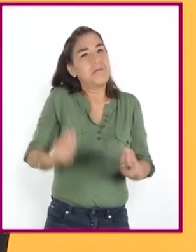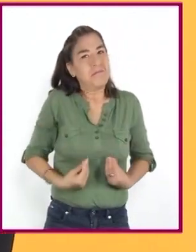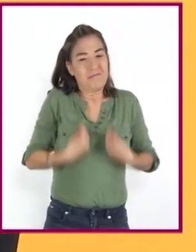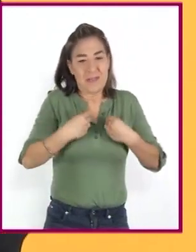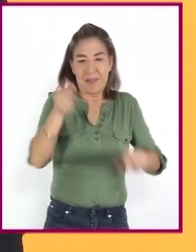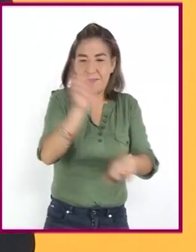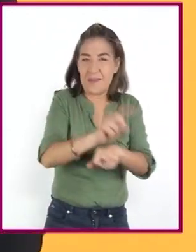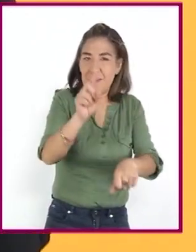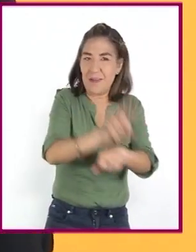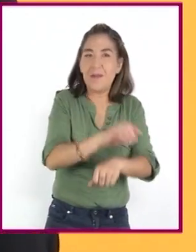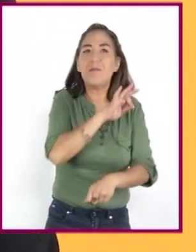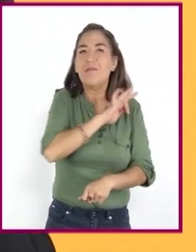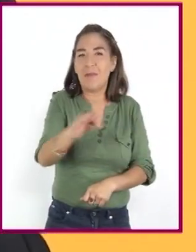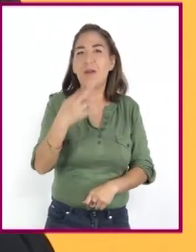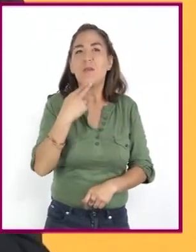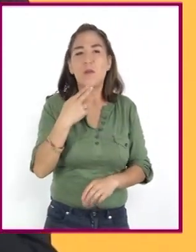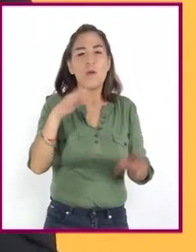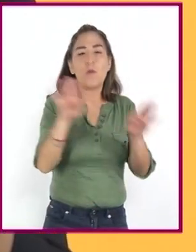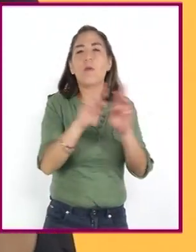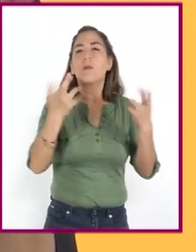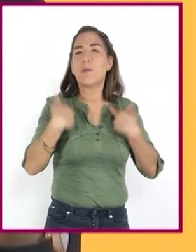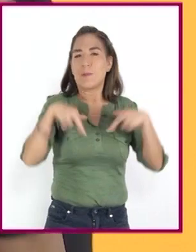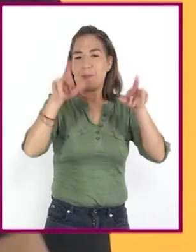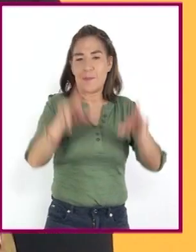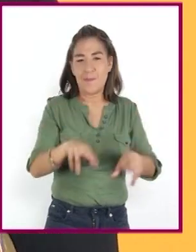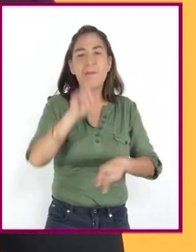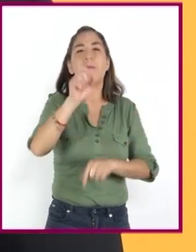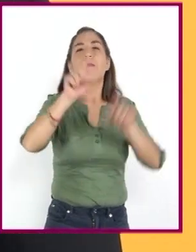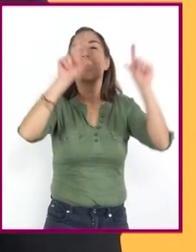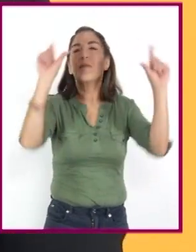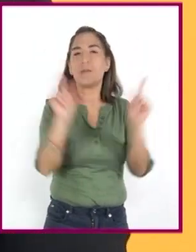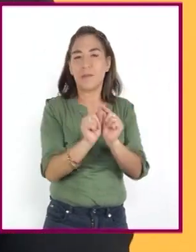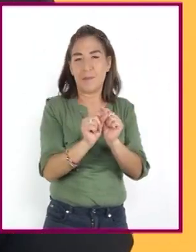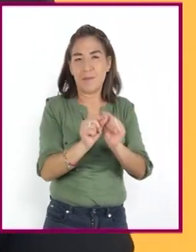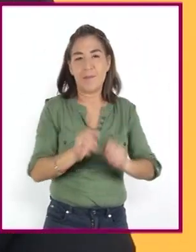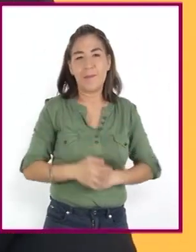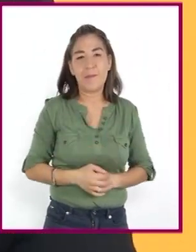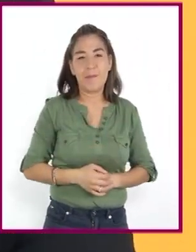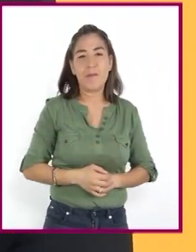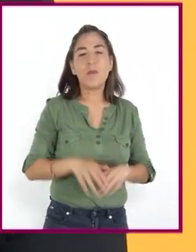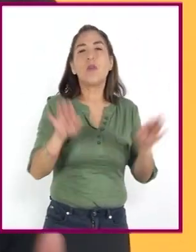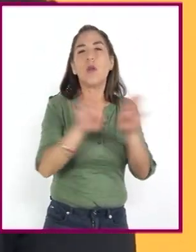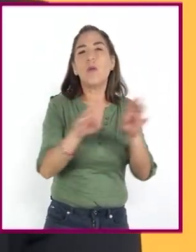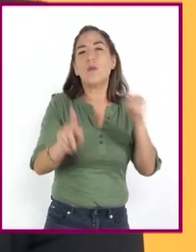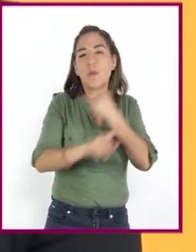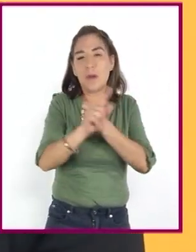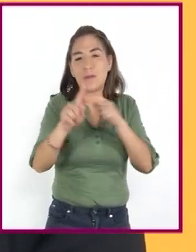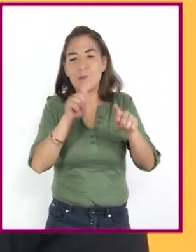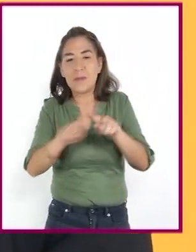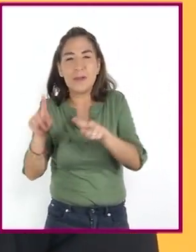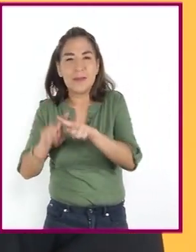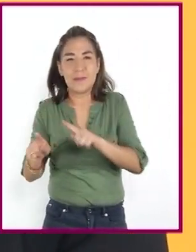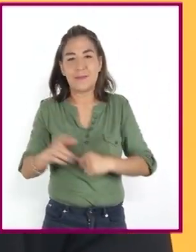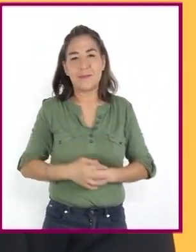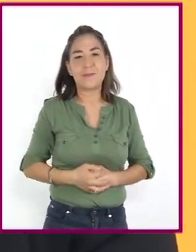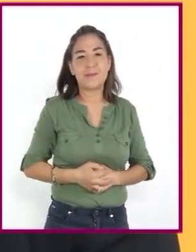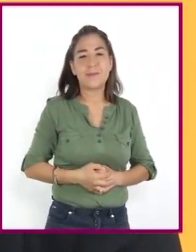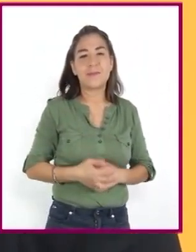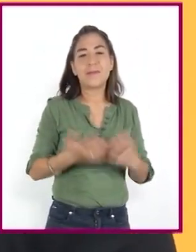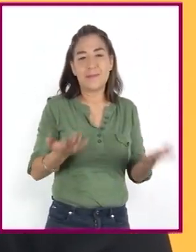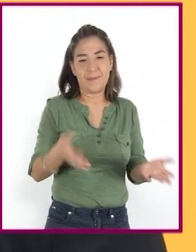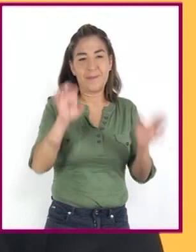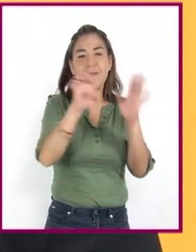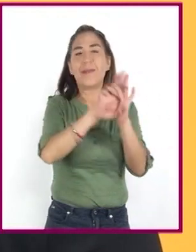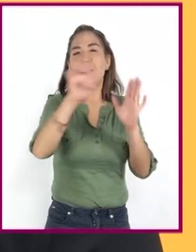cotidiana para representar de manera abreviada y resolver las situaciones que se nos presentan.